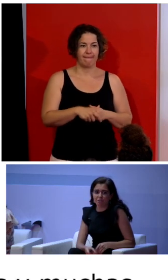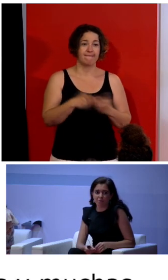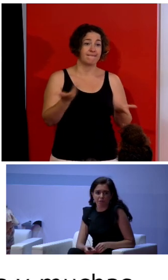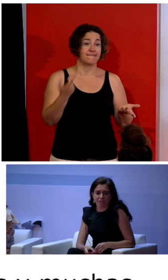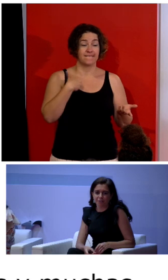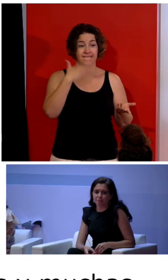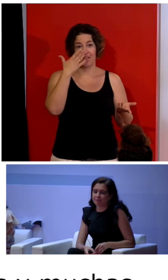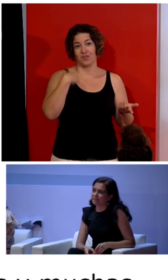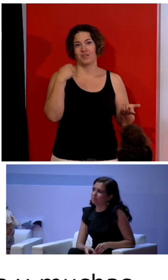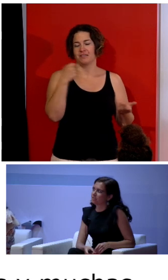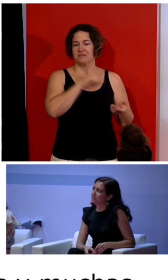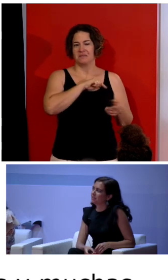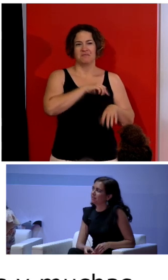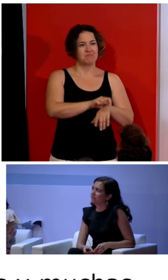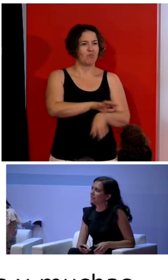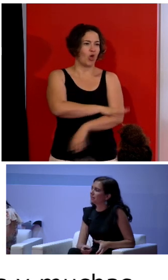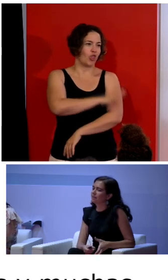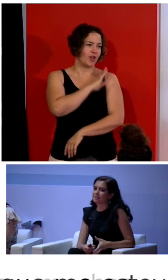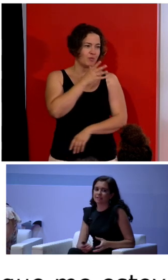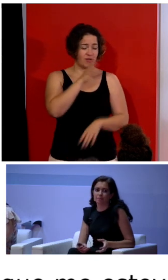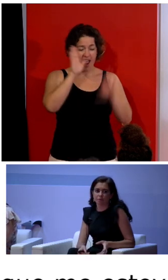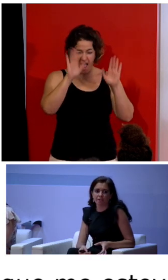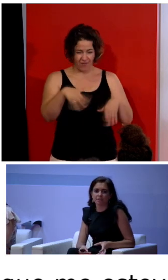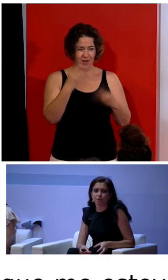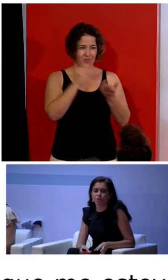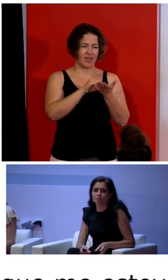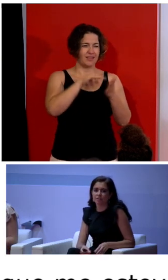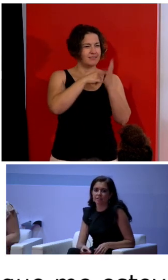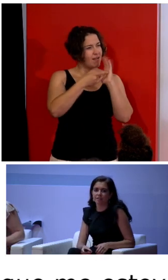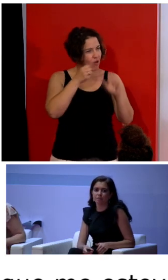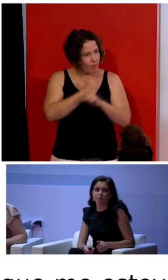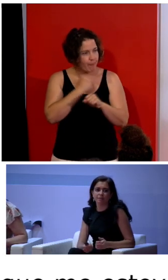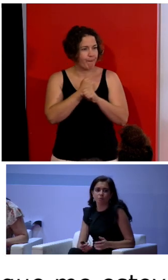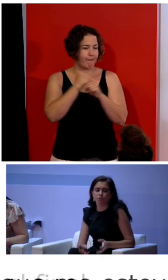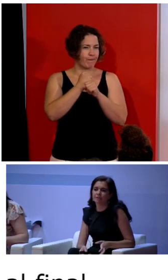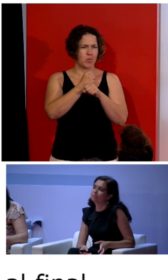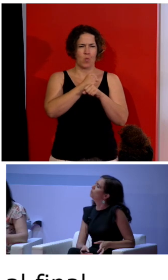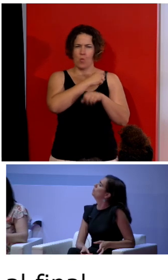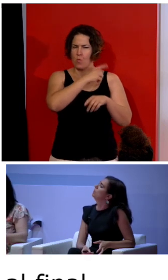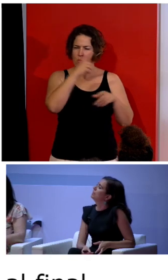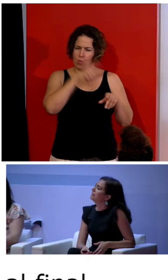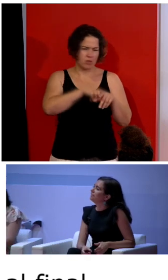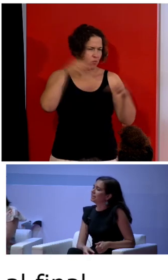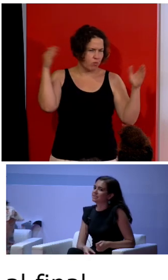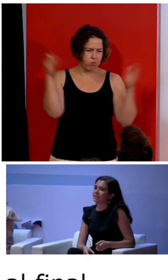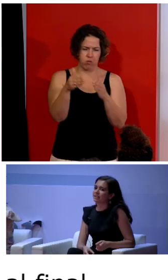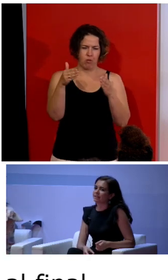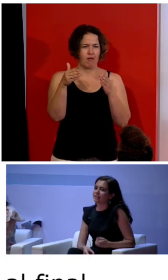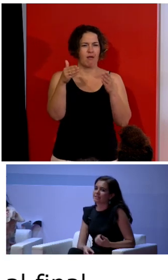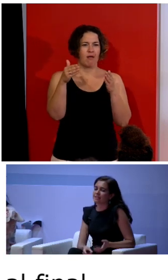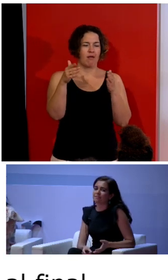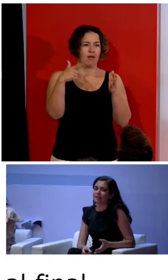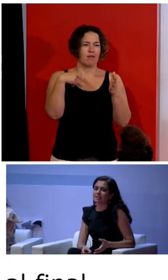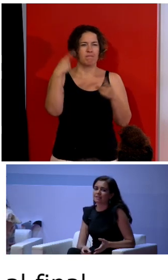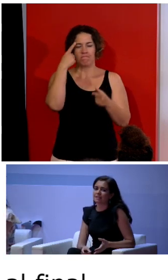me estoy emocionando porque muchas veces al final trabajas en proyectos durante mucho tiempo, te fijas en